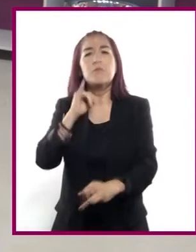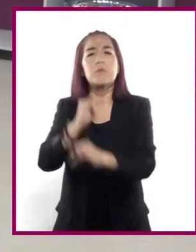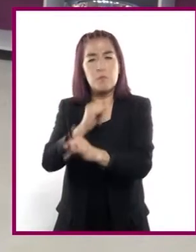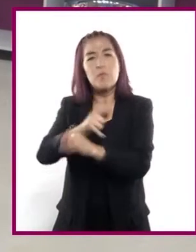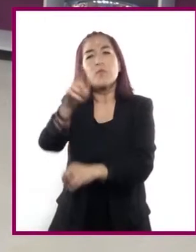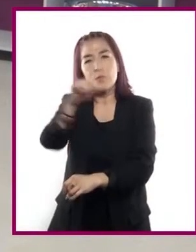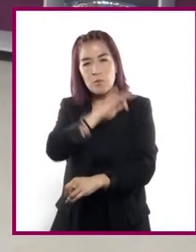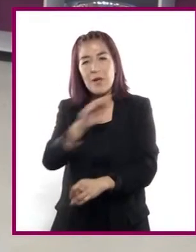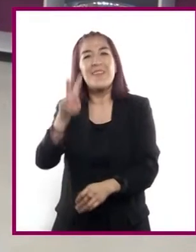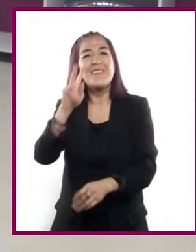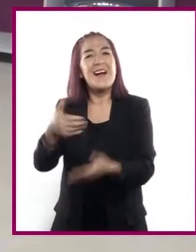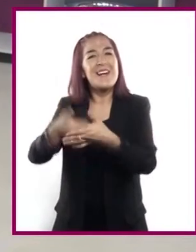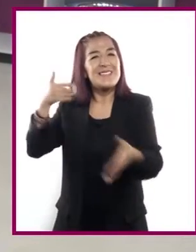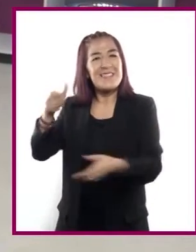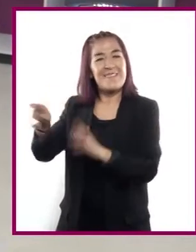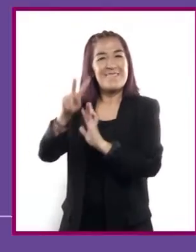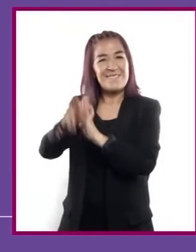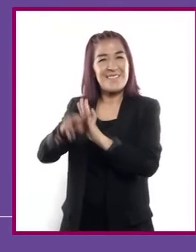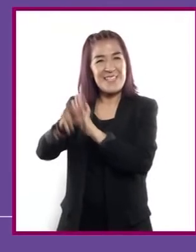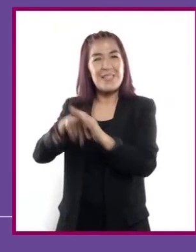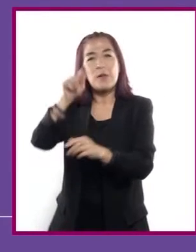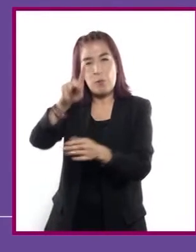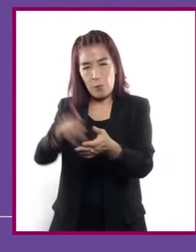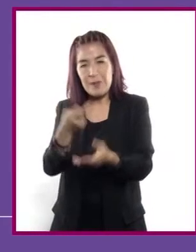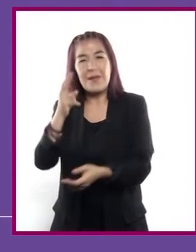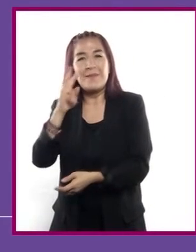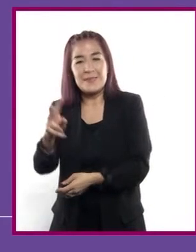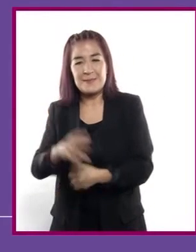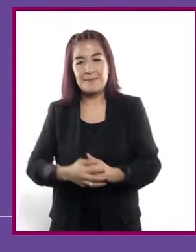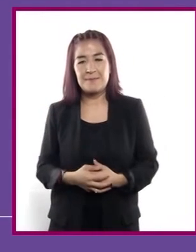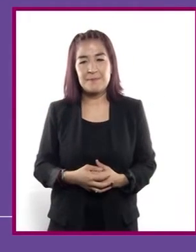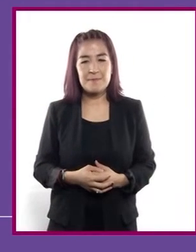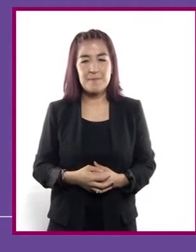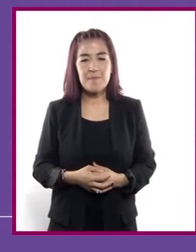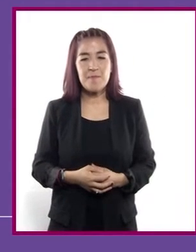nuevamente el video que escuchamos hace un momento.